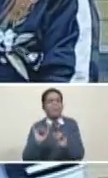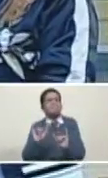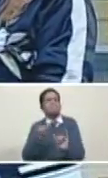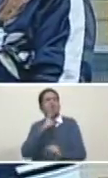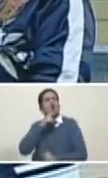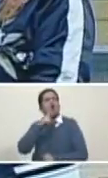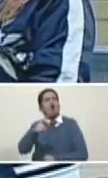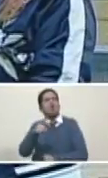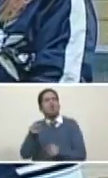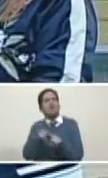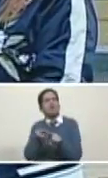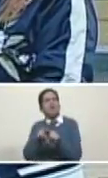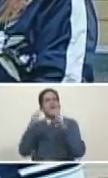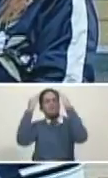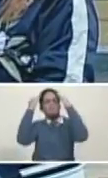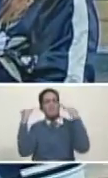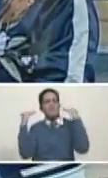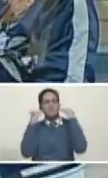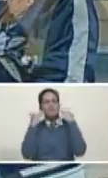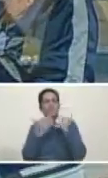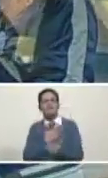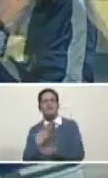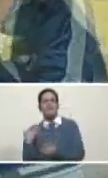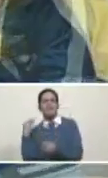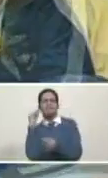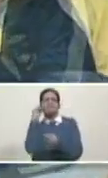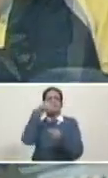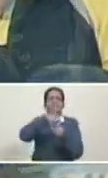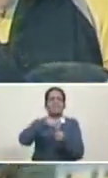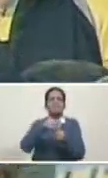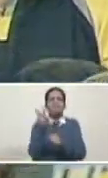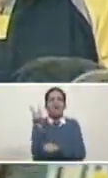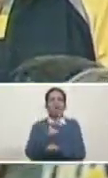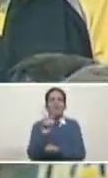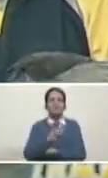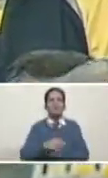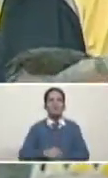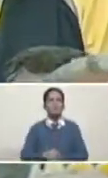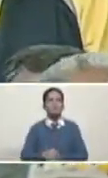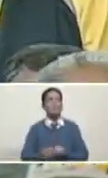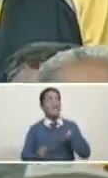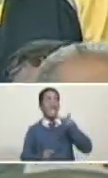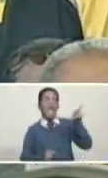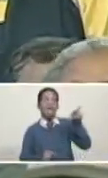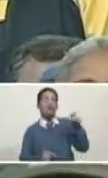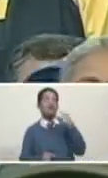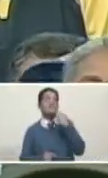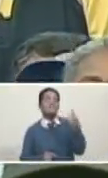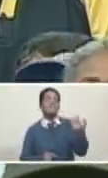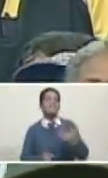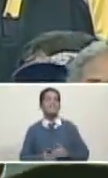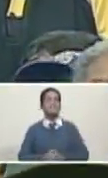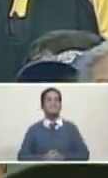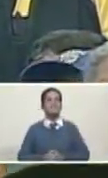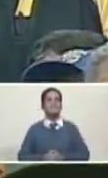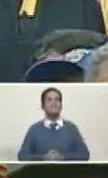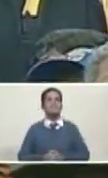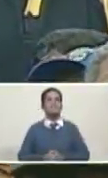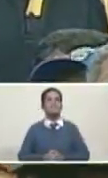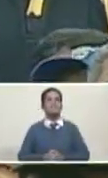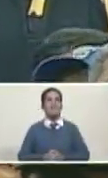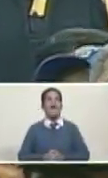Quieren invadir e intervenir en Venezuela. Ellos dicen, como lo dijeron entonces, en nombre